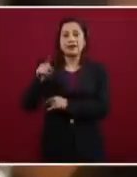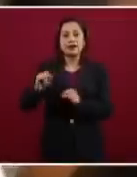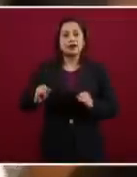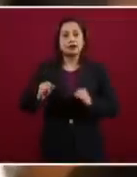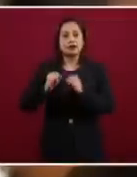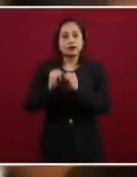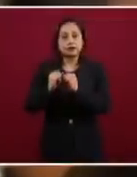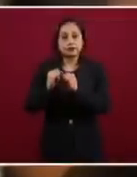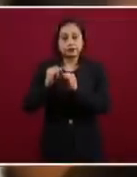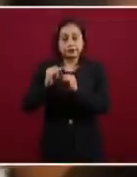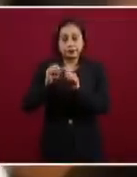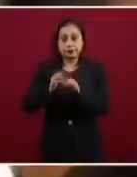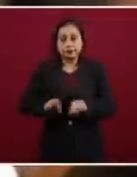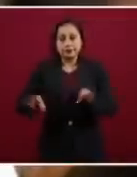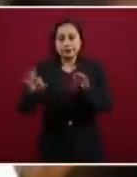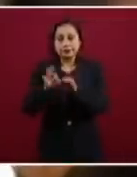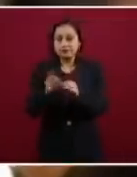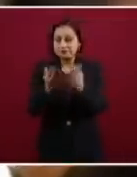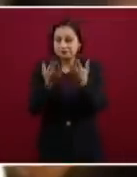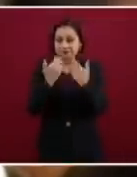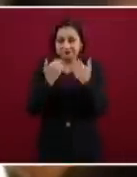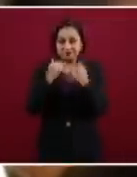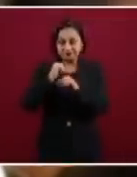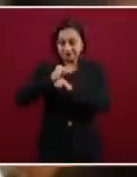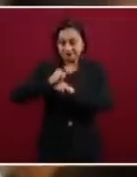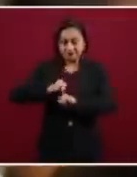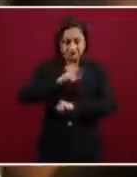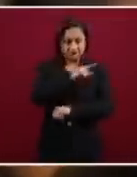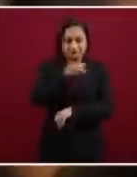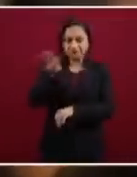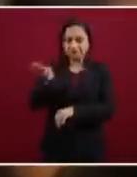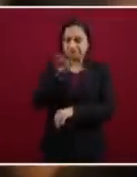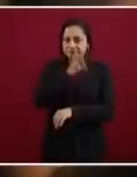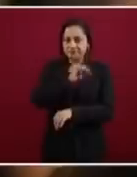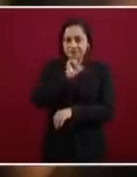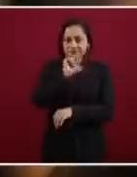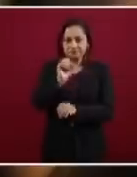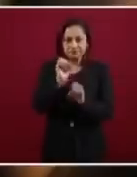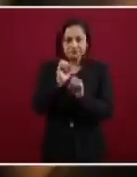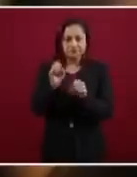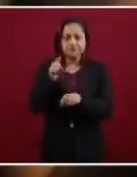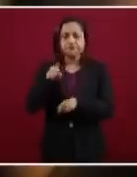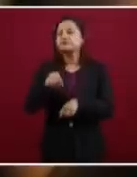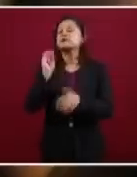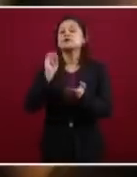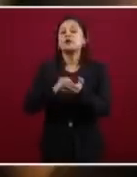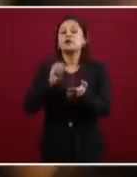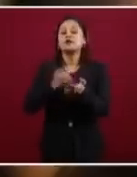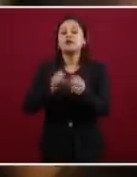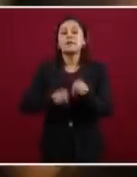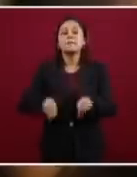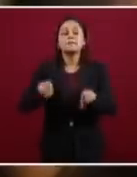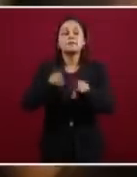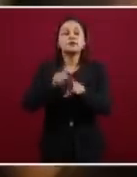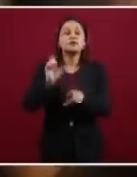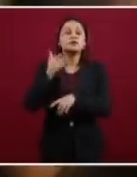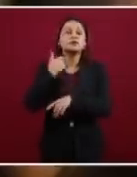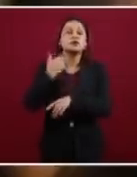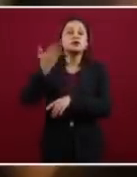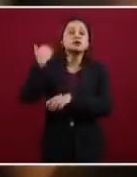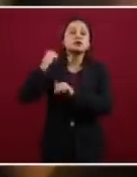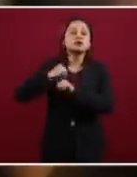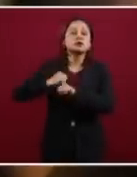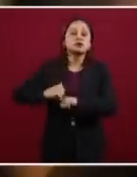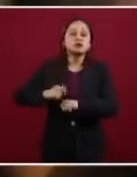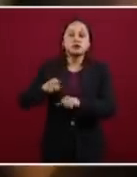importante a nivel nacional no hay los que están ahorita continúan no hay titular y son 560